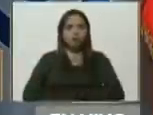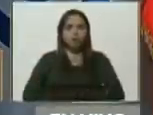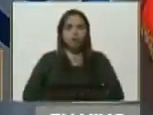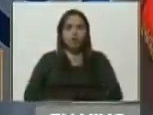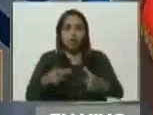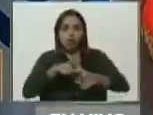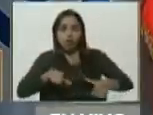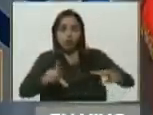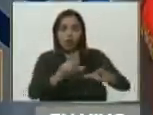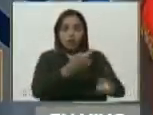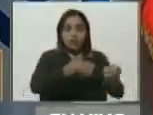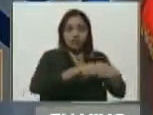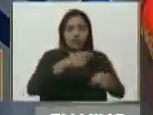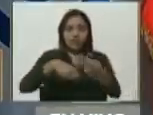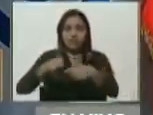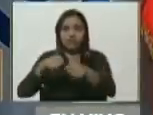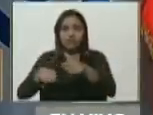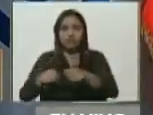almacén